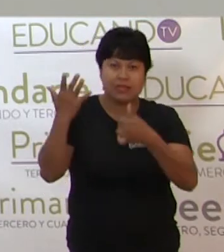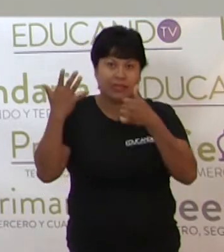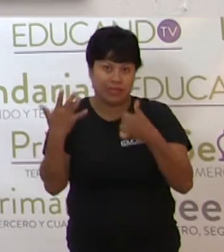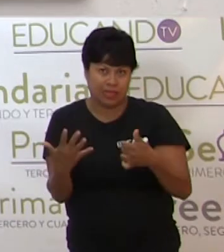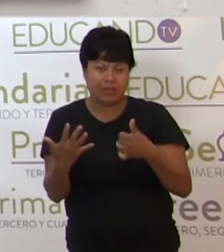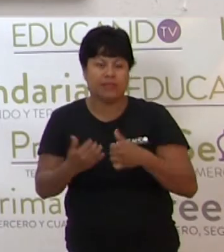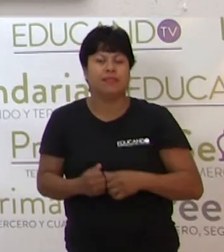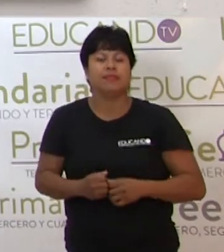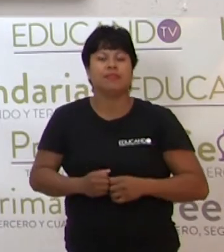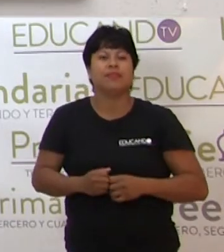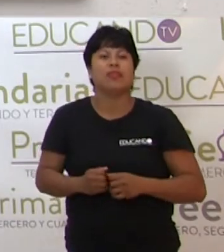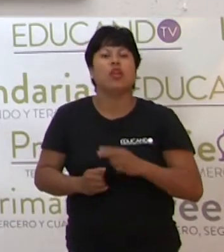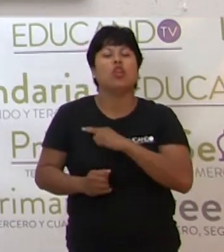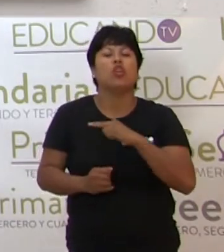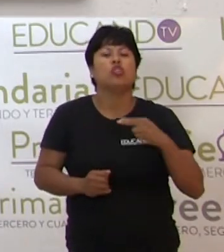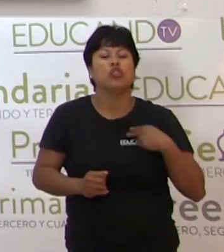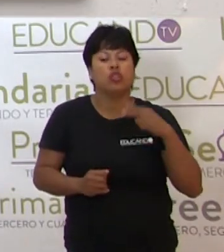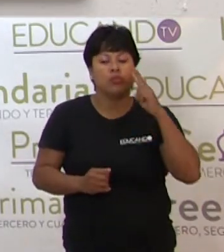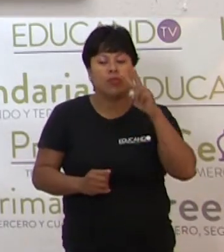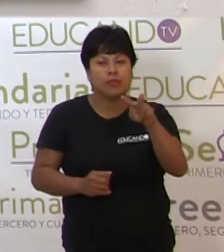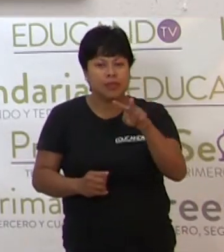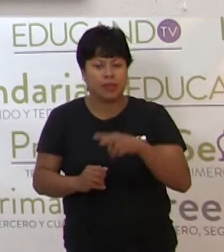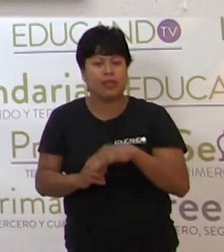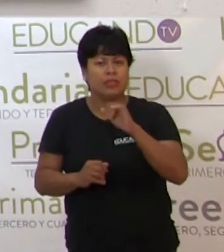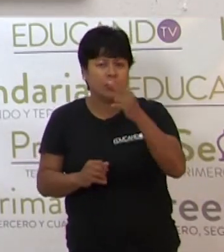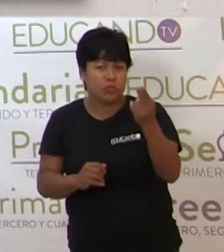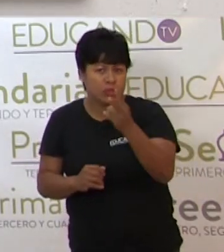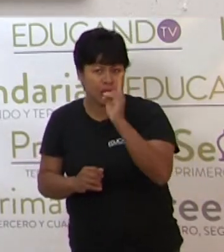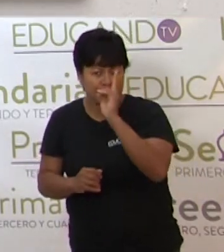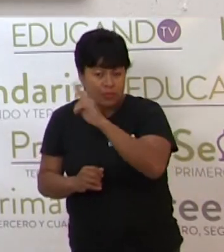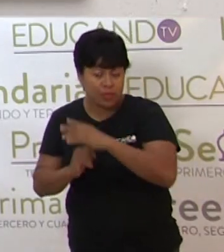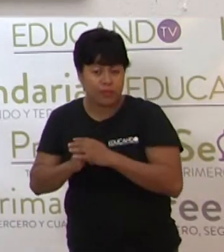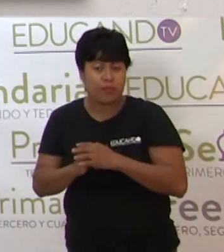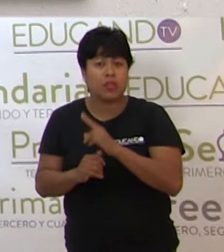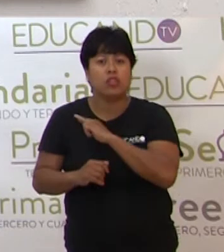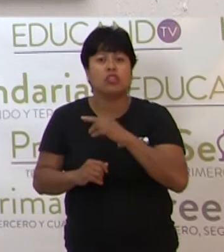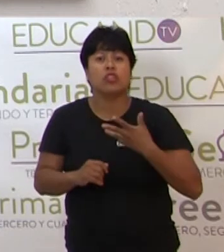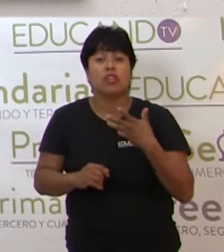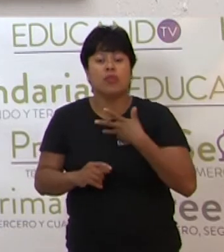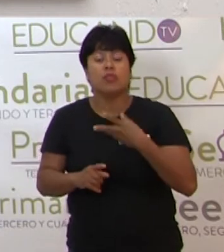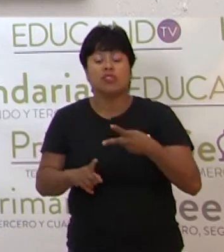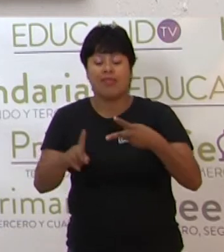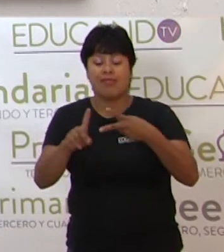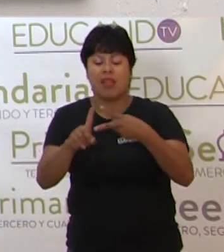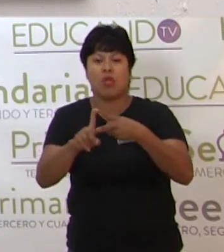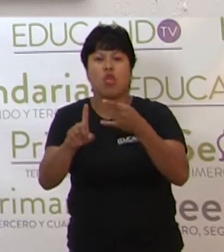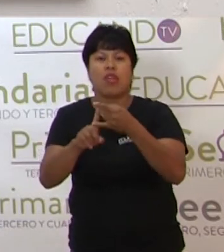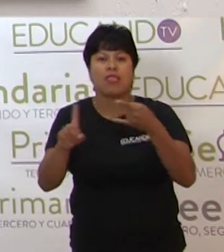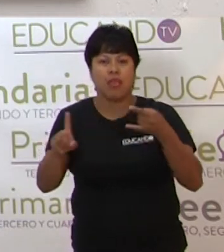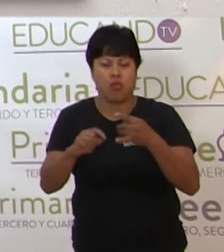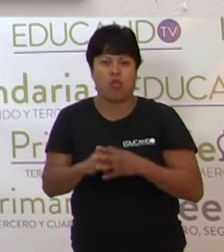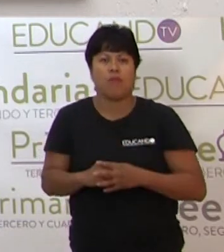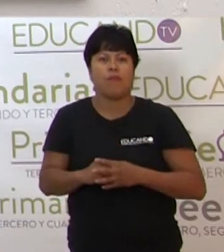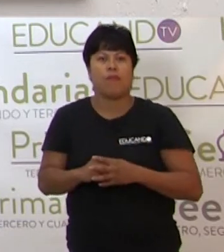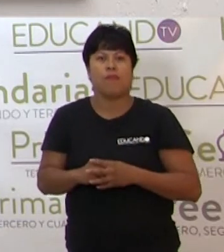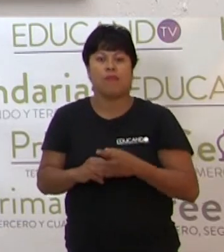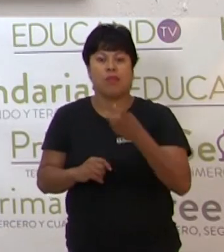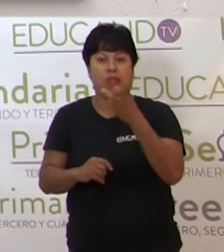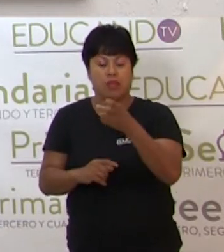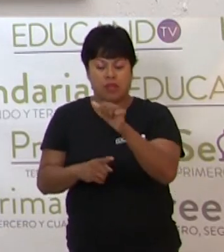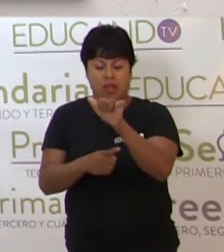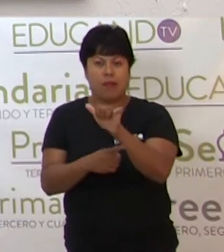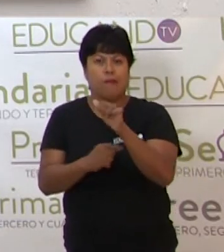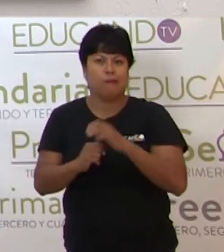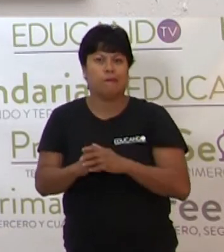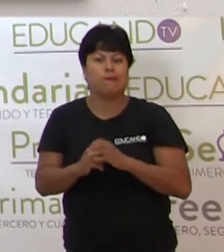directas. Vamos a definirlo. Si se dan cuenta, tenemos el triángulo rectángulo, tenemos el ángulo A.